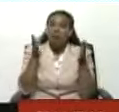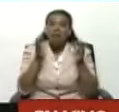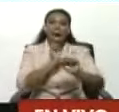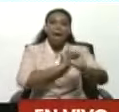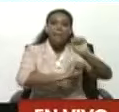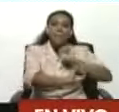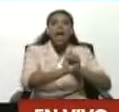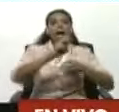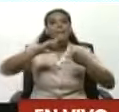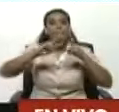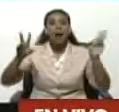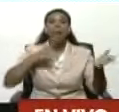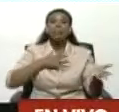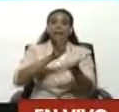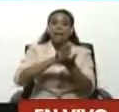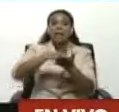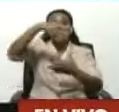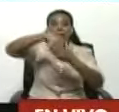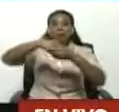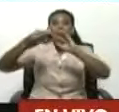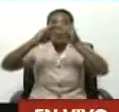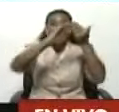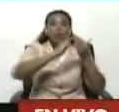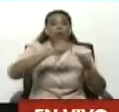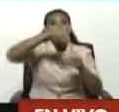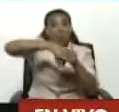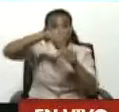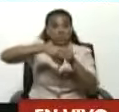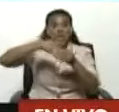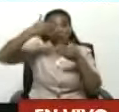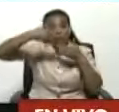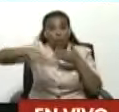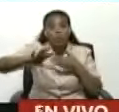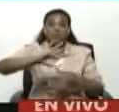para que haya paz, tranquilidad y un proceso electoral ejemplar para el mundo.